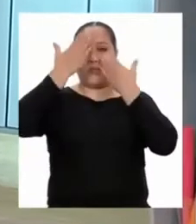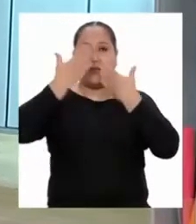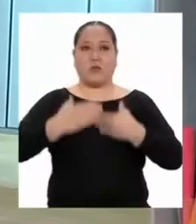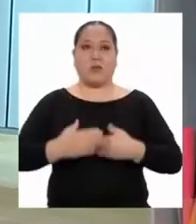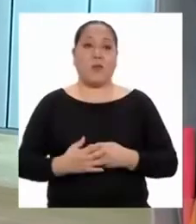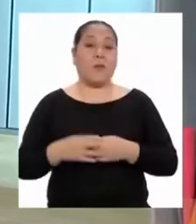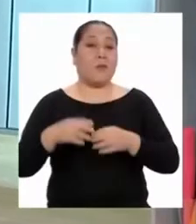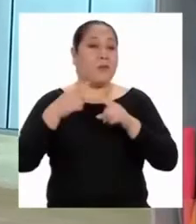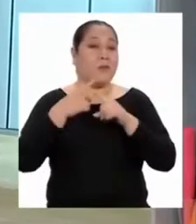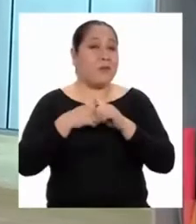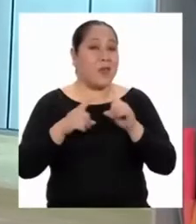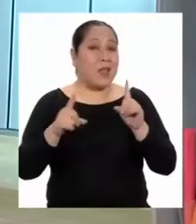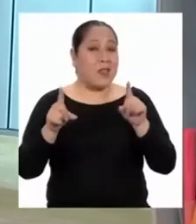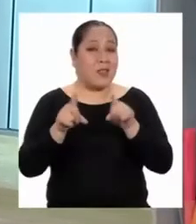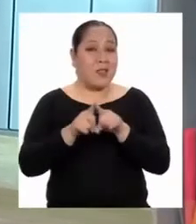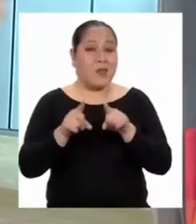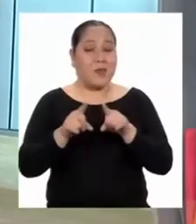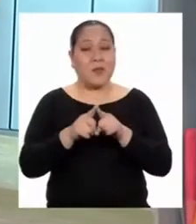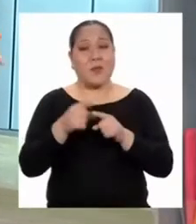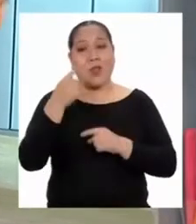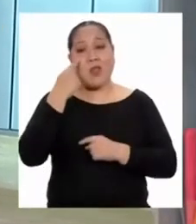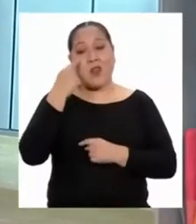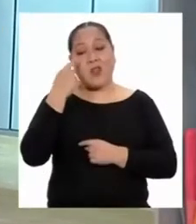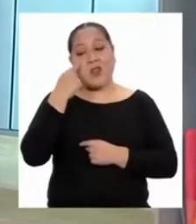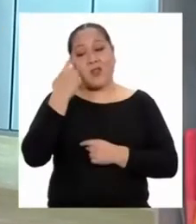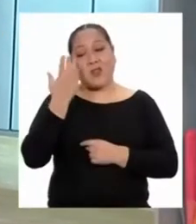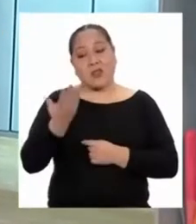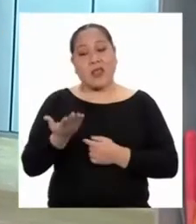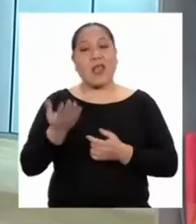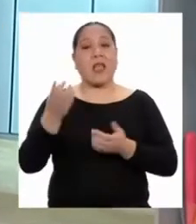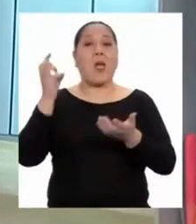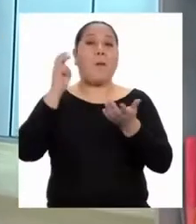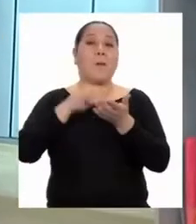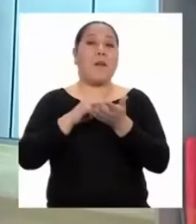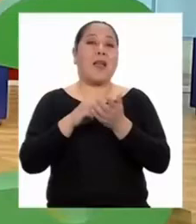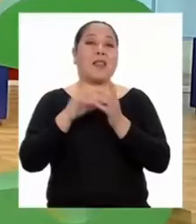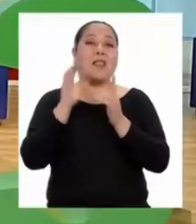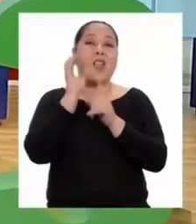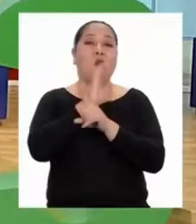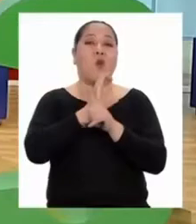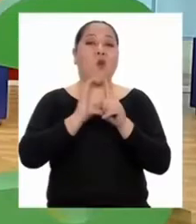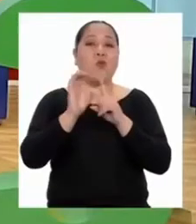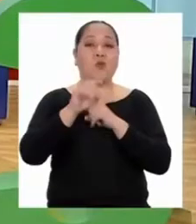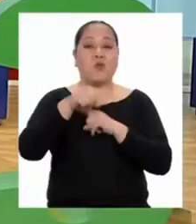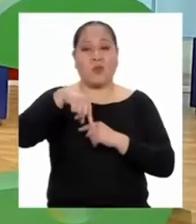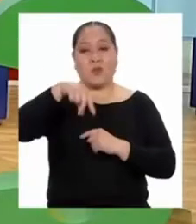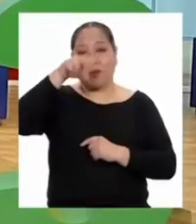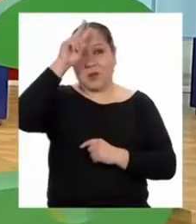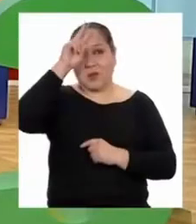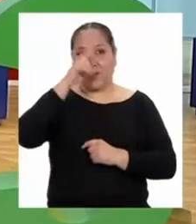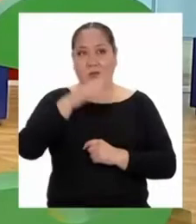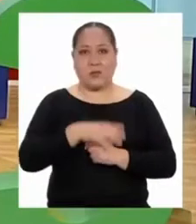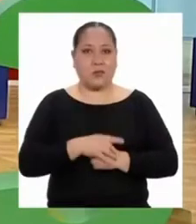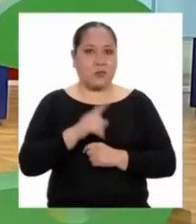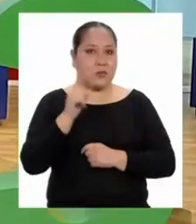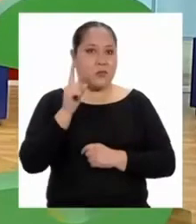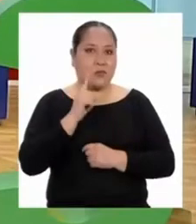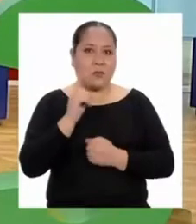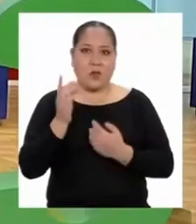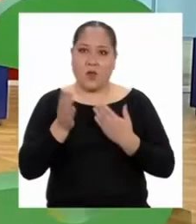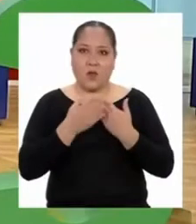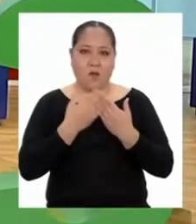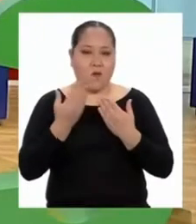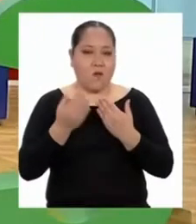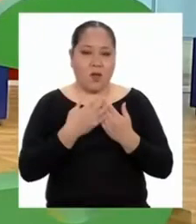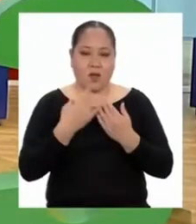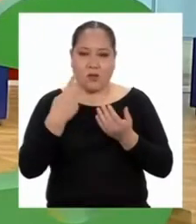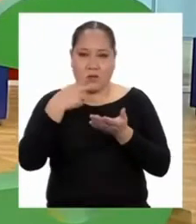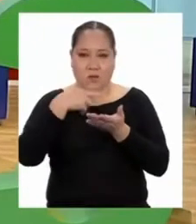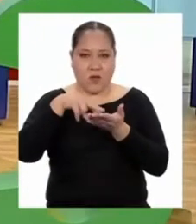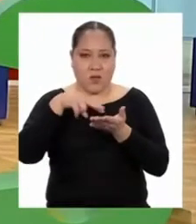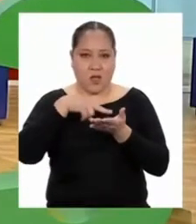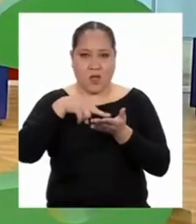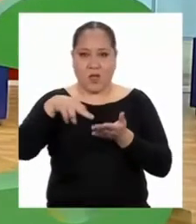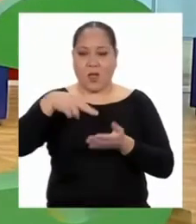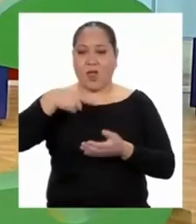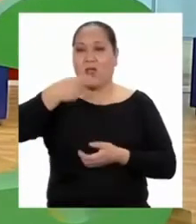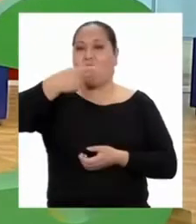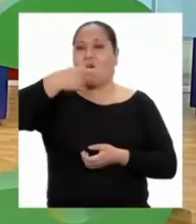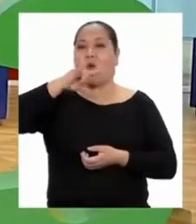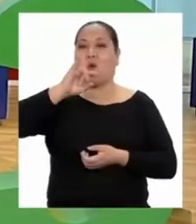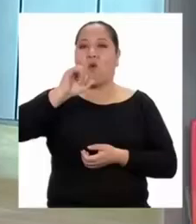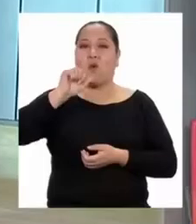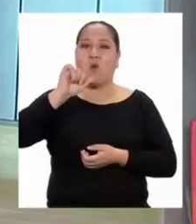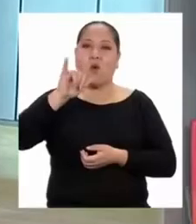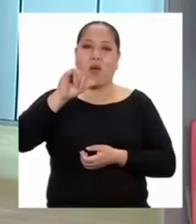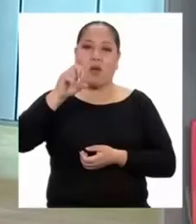pero también para conocer más sobre nuestra cultura peruana. Vaya que no es fácil bailar Huayno, pero me divierte